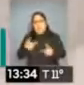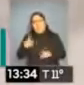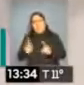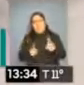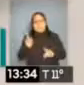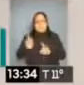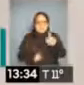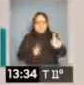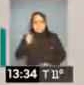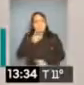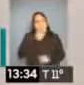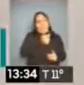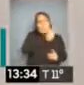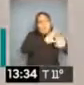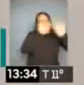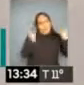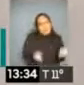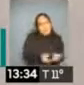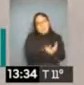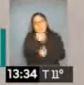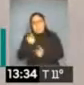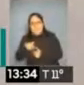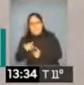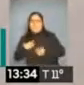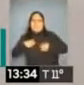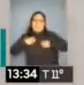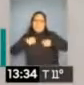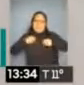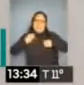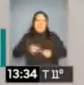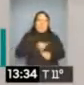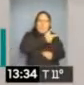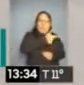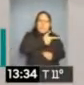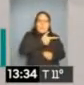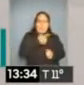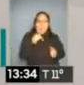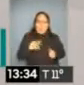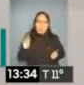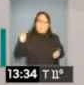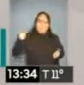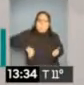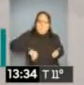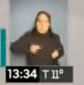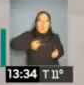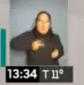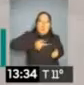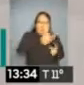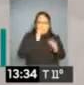gente iba, qué sé yo, las cubiertas, lo textil. Ahora se ha agregado todo eso, que es también la